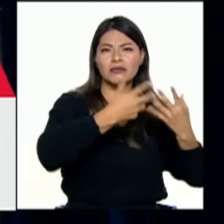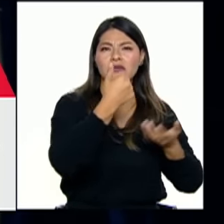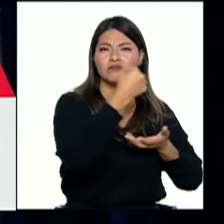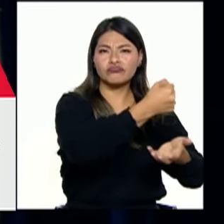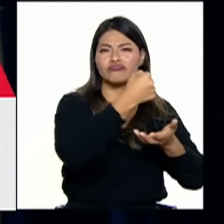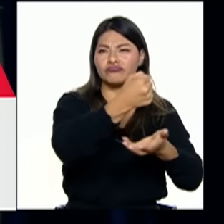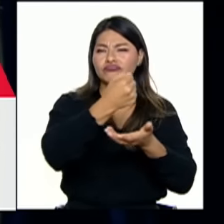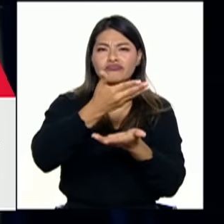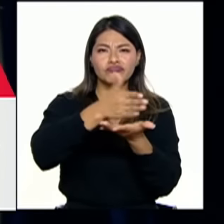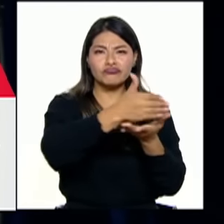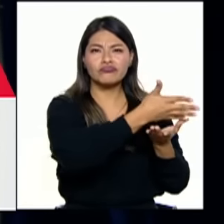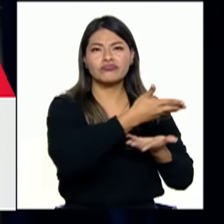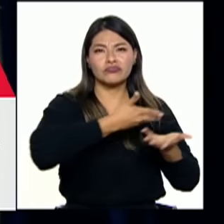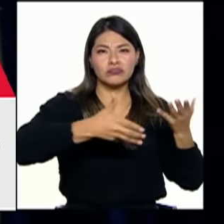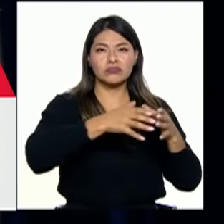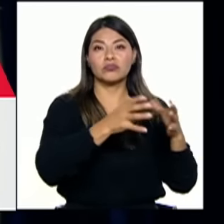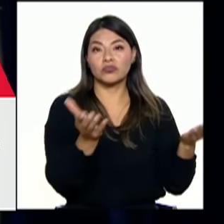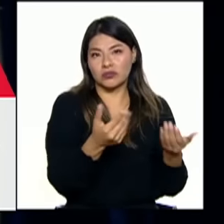manufacturera.